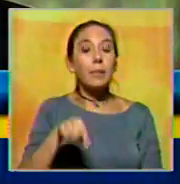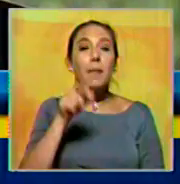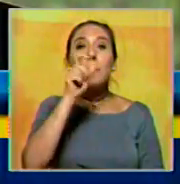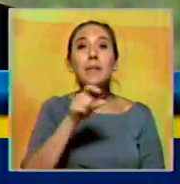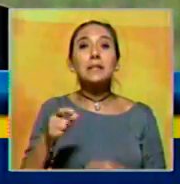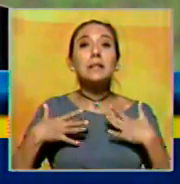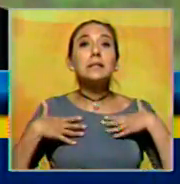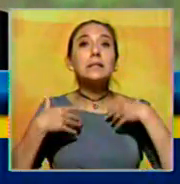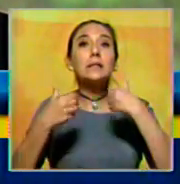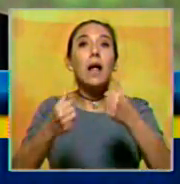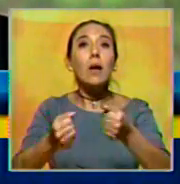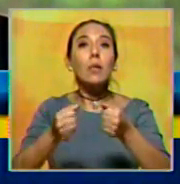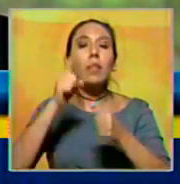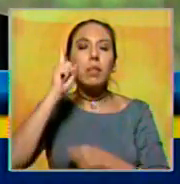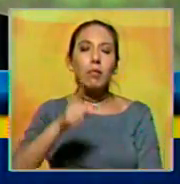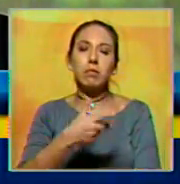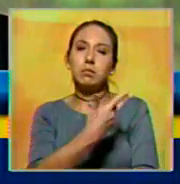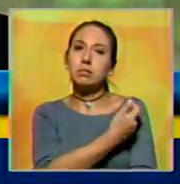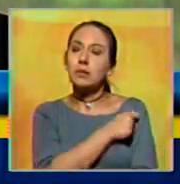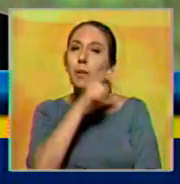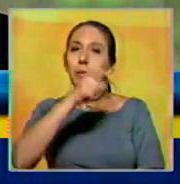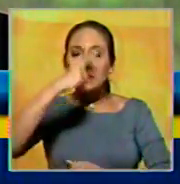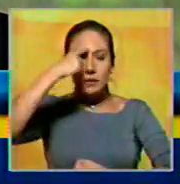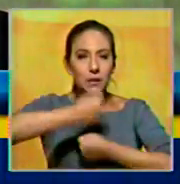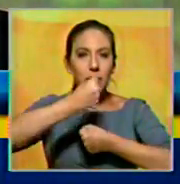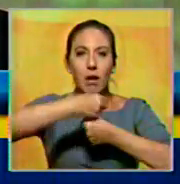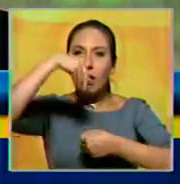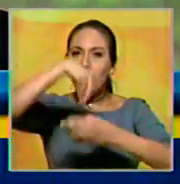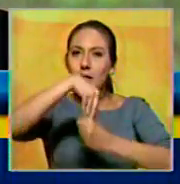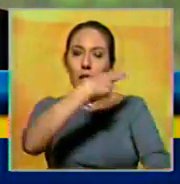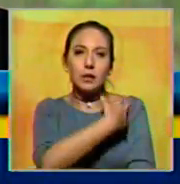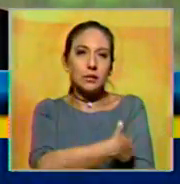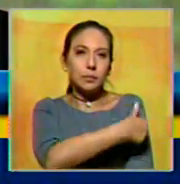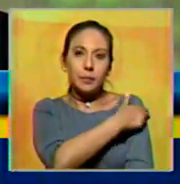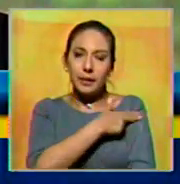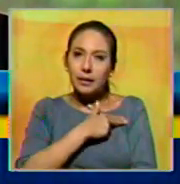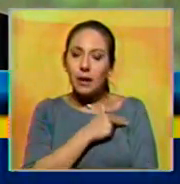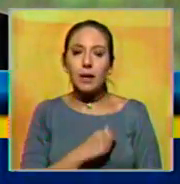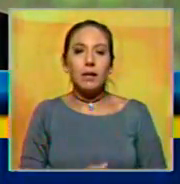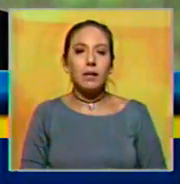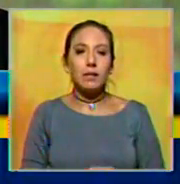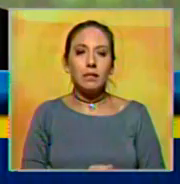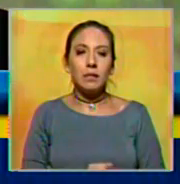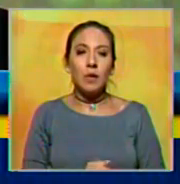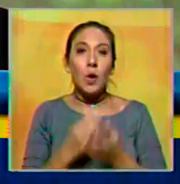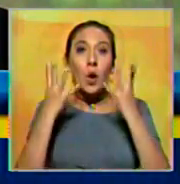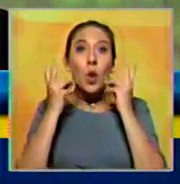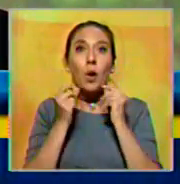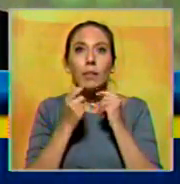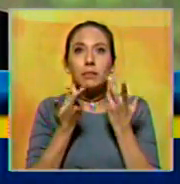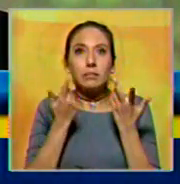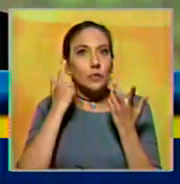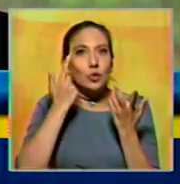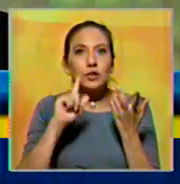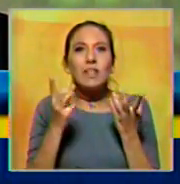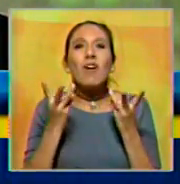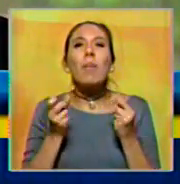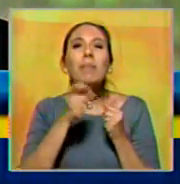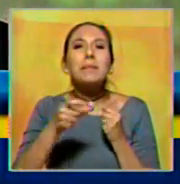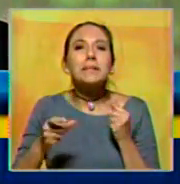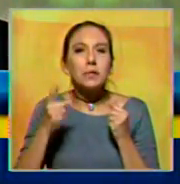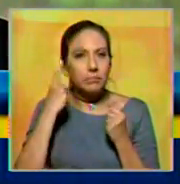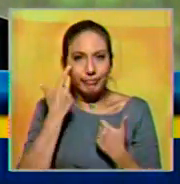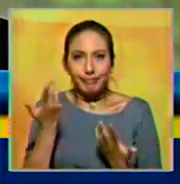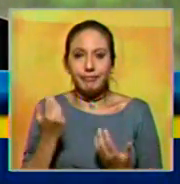la salud, los que trabajan en todos los hospitales, ambulatorios y medicaturas del país. Es un número ahorita que es impreciso, pero yo creo